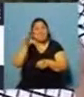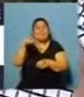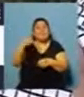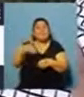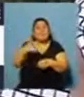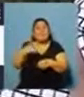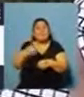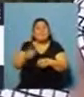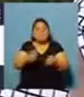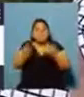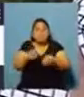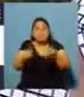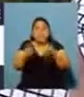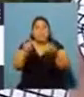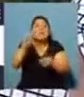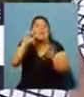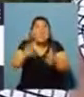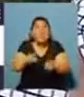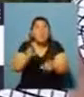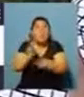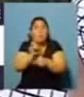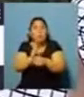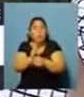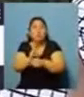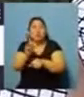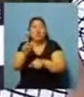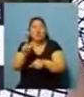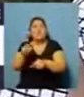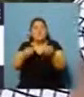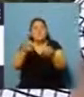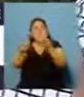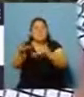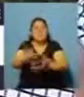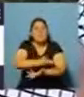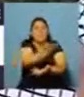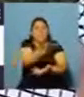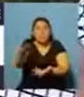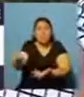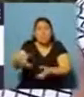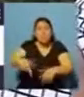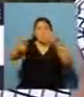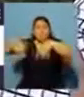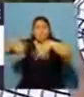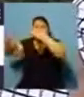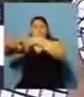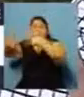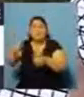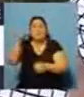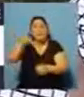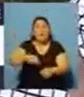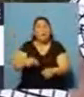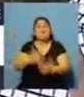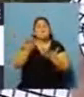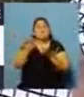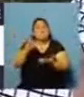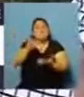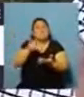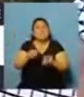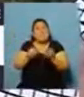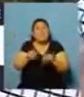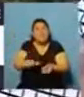Incendio y la Dirección de Incendios Forestales de la provincia, está resultando ser exitoso, porque de hecho